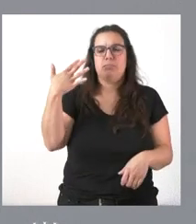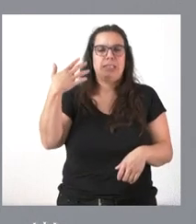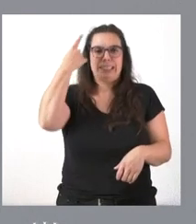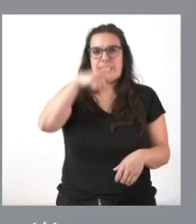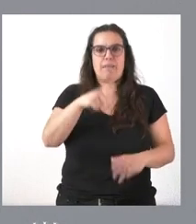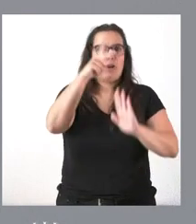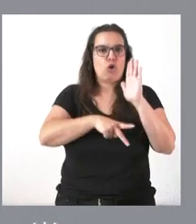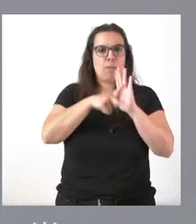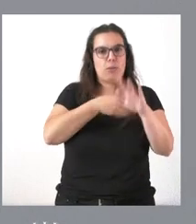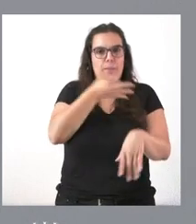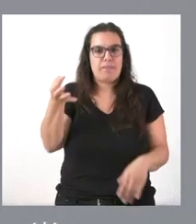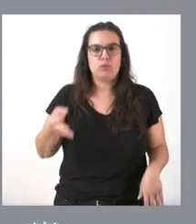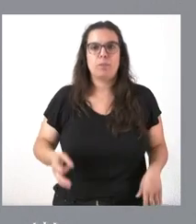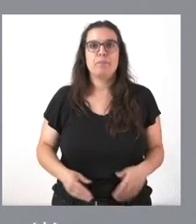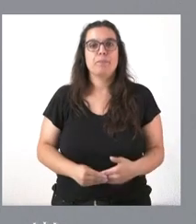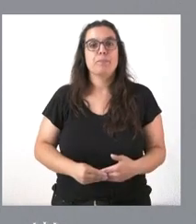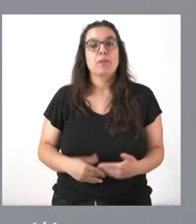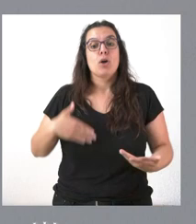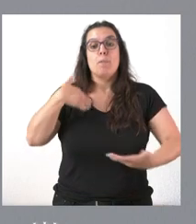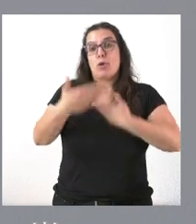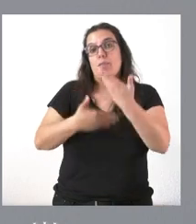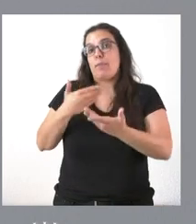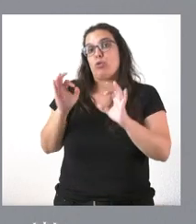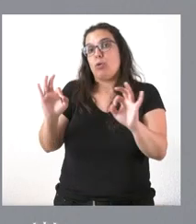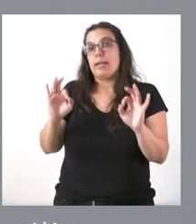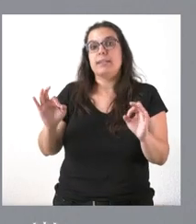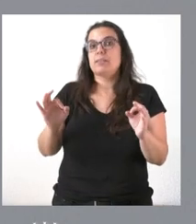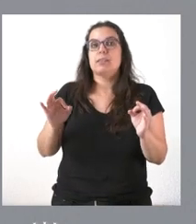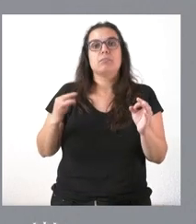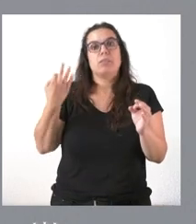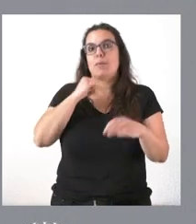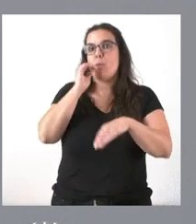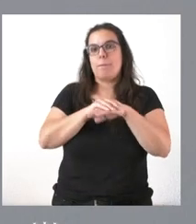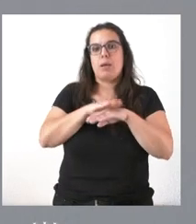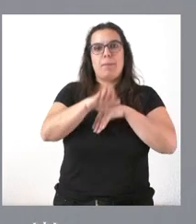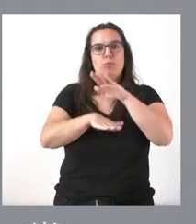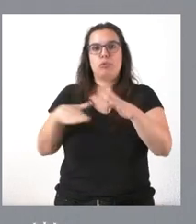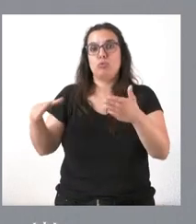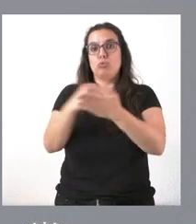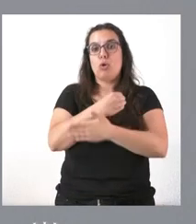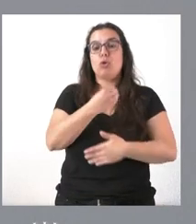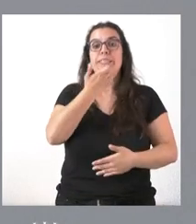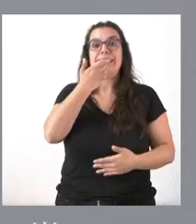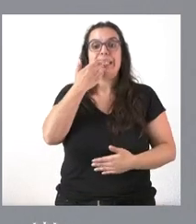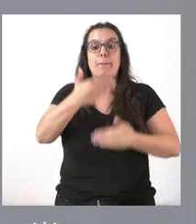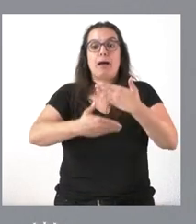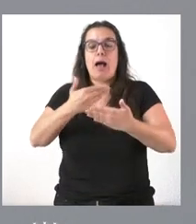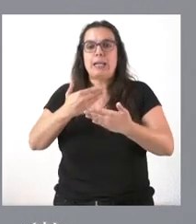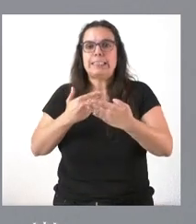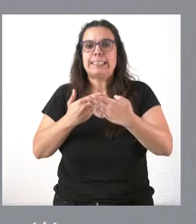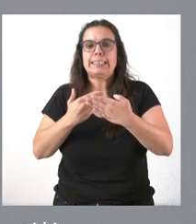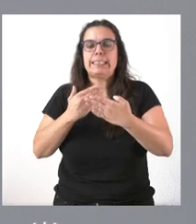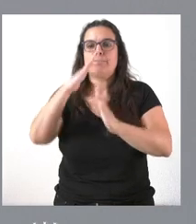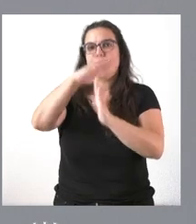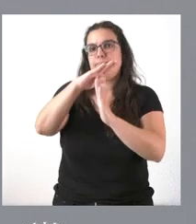y esa es nuestra posición Hay un procedimiento y ese procedimiento tiene que cumplirse si se ha detectado alguna cuestión